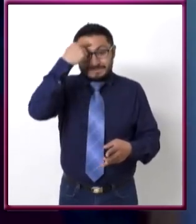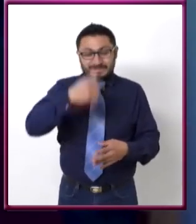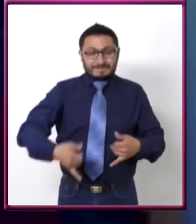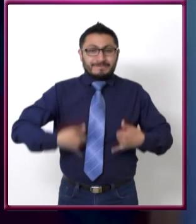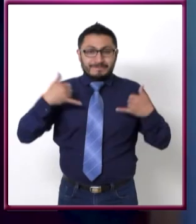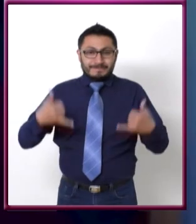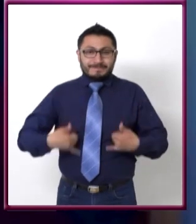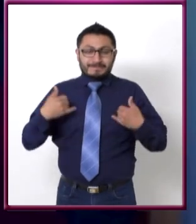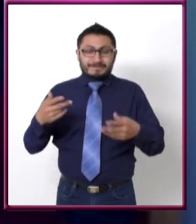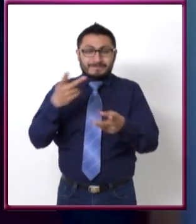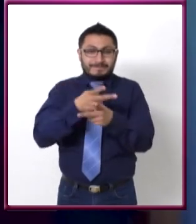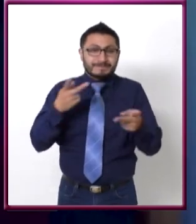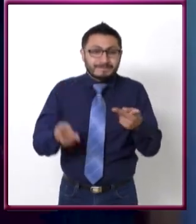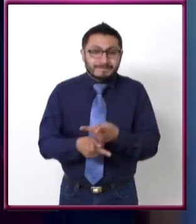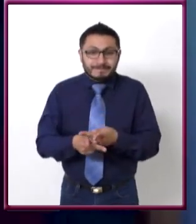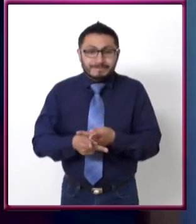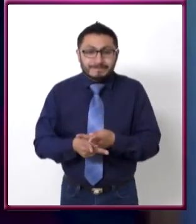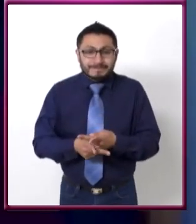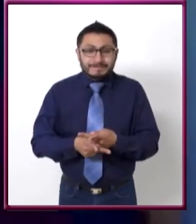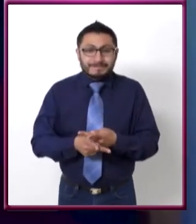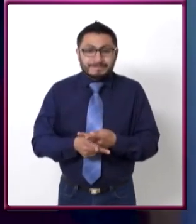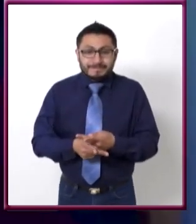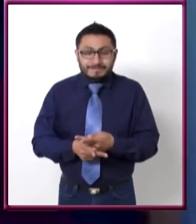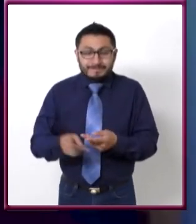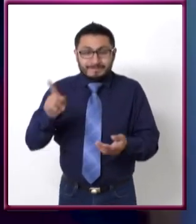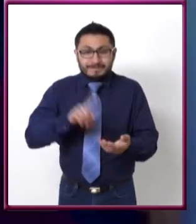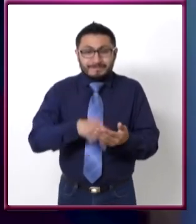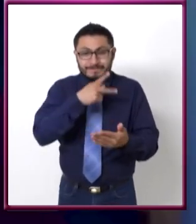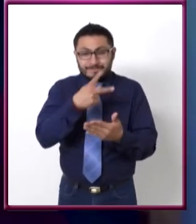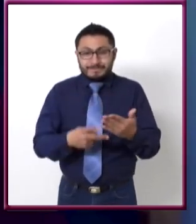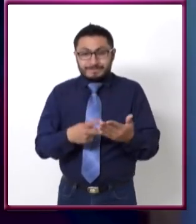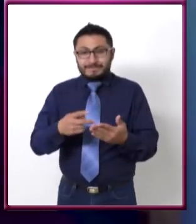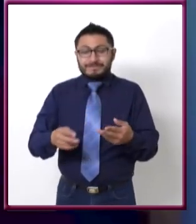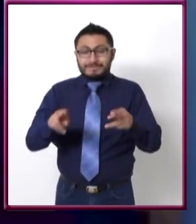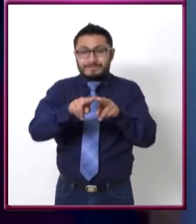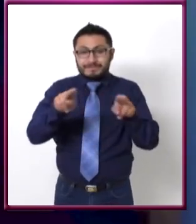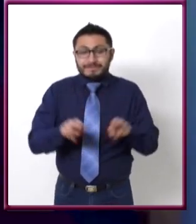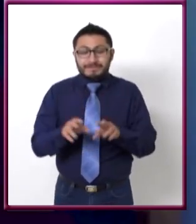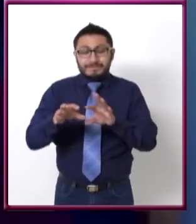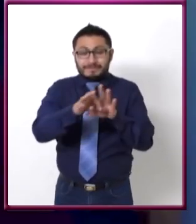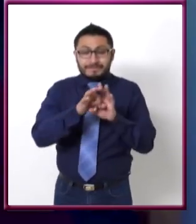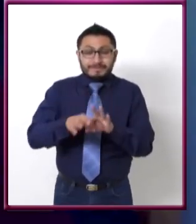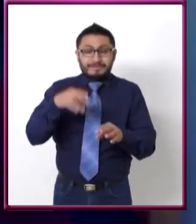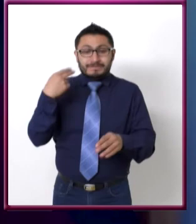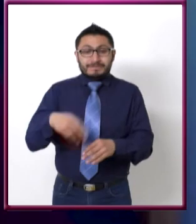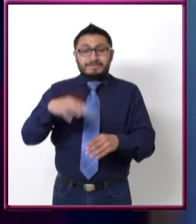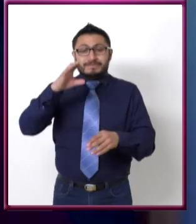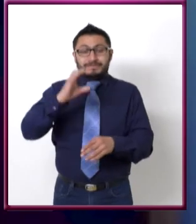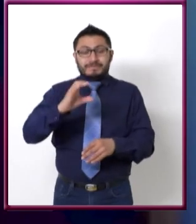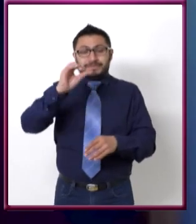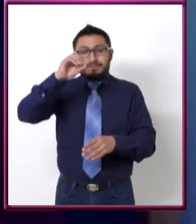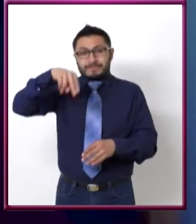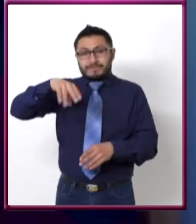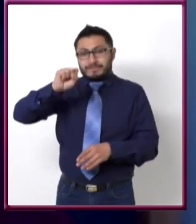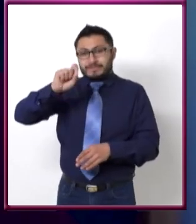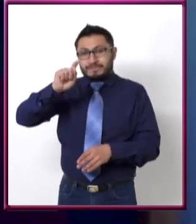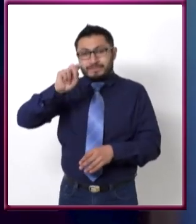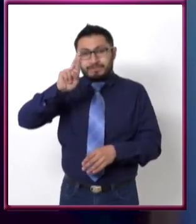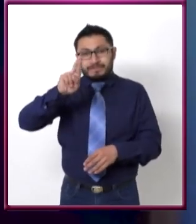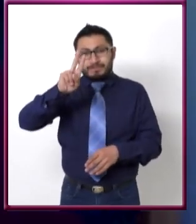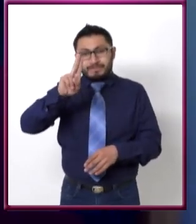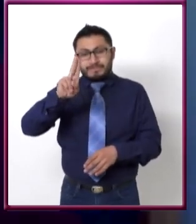los jóvenes de preparatoria, en un programa de Naciones Unidas que se llama